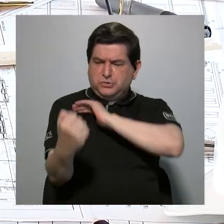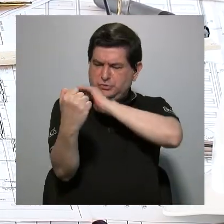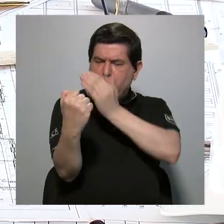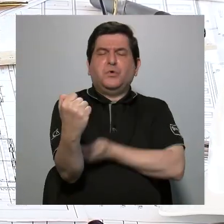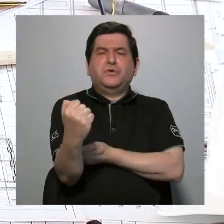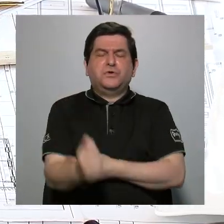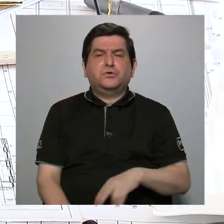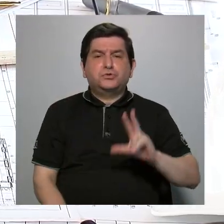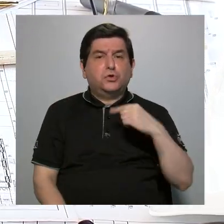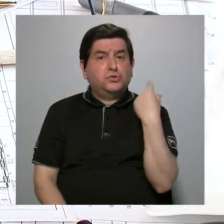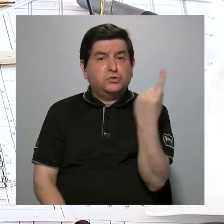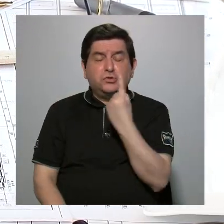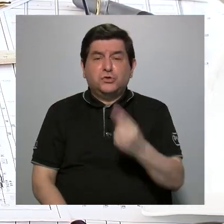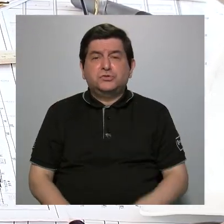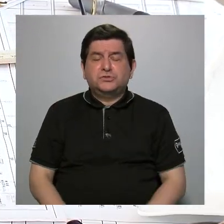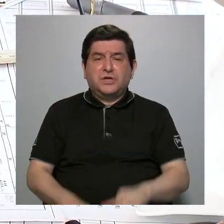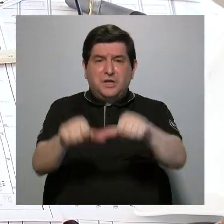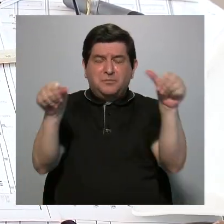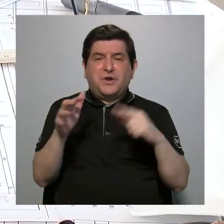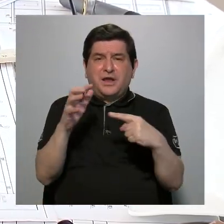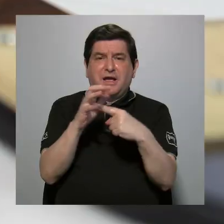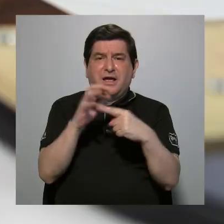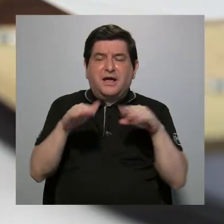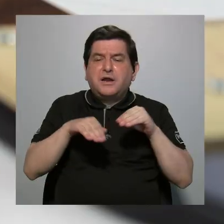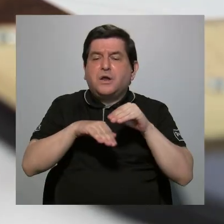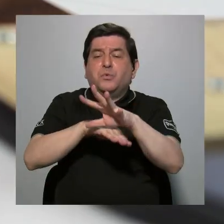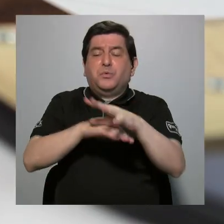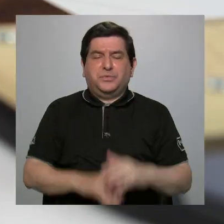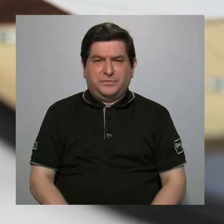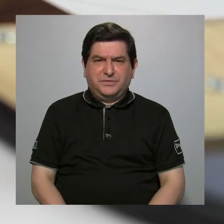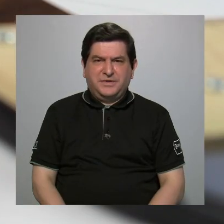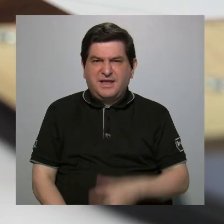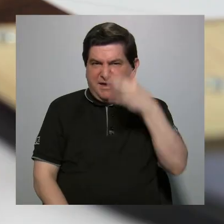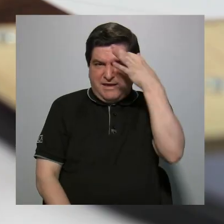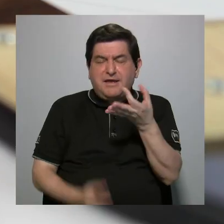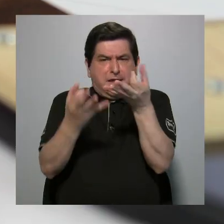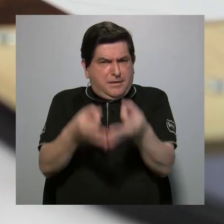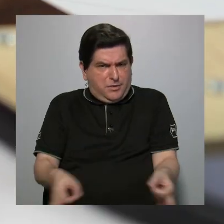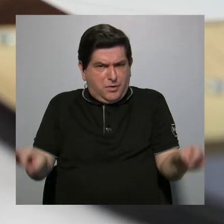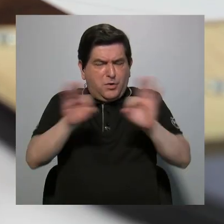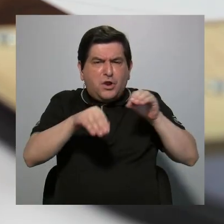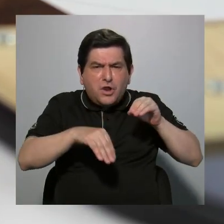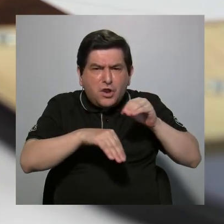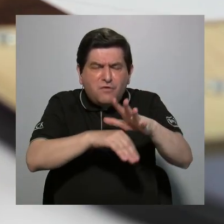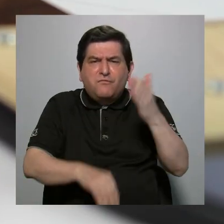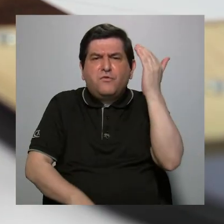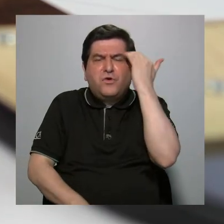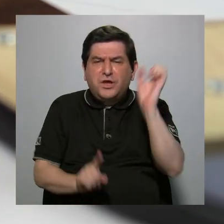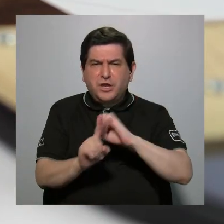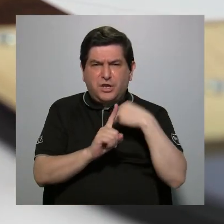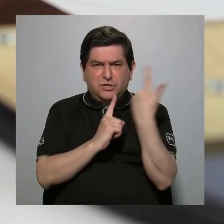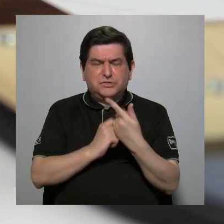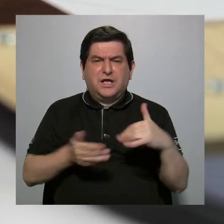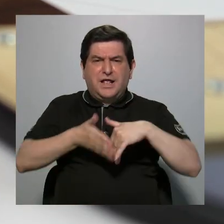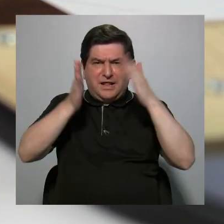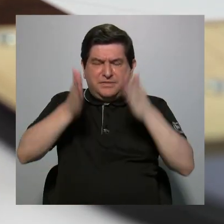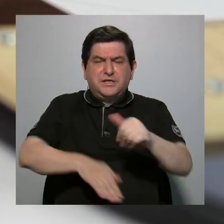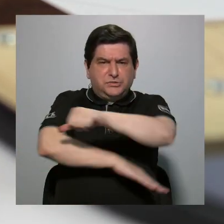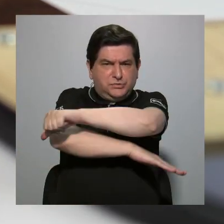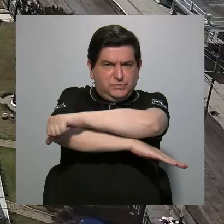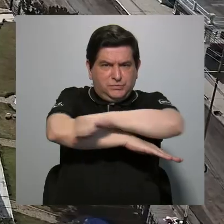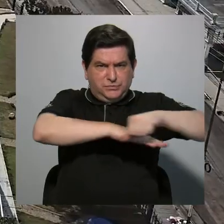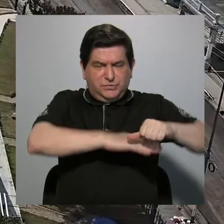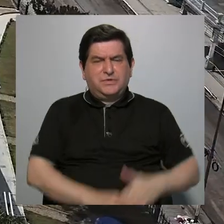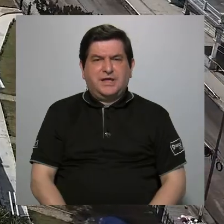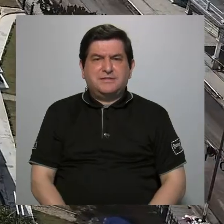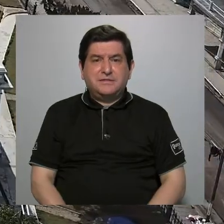poder y no siempre llega a los sectores populares. Por ello, considera importante influir en la conciencia social de estudiantes de